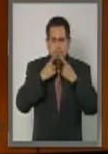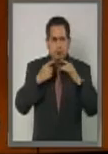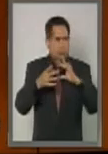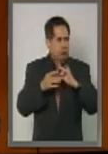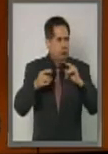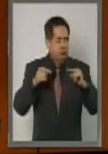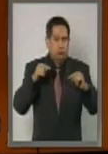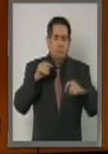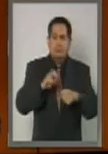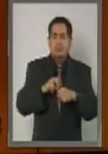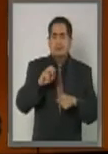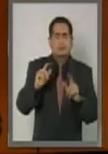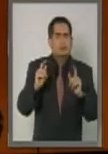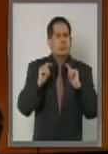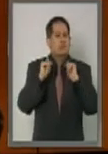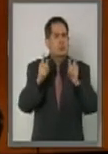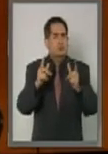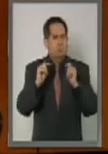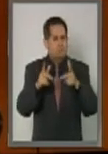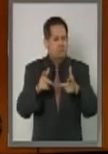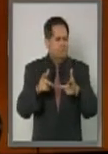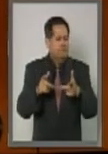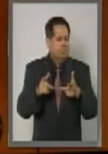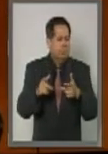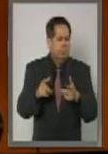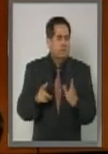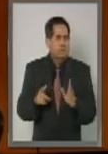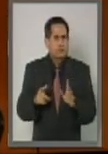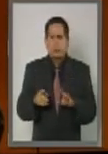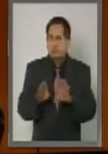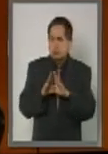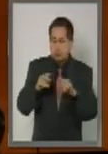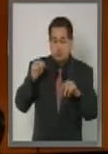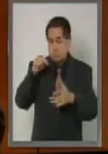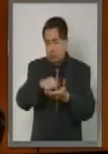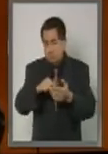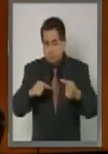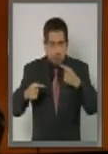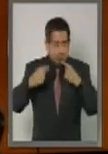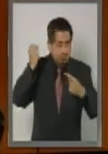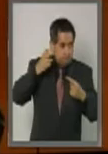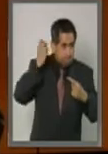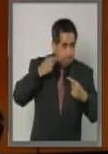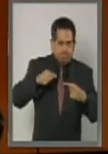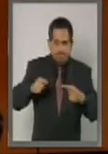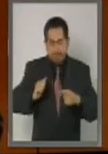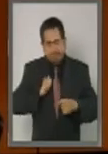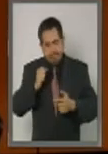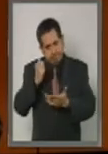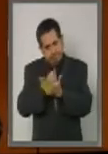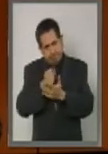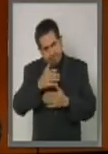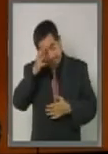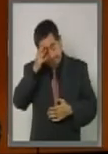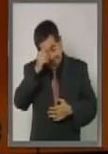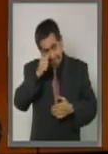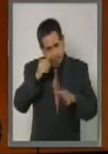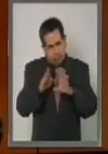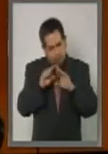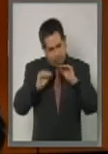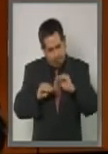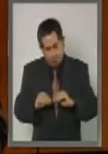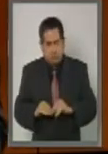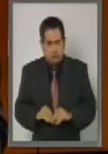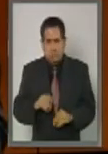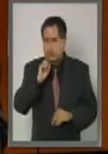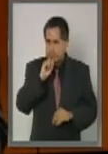concertación de Tuxtla, y, por supuesto, dándole un aprovechamiento mayor al Fondo de Infraestructura para los Países